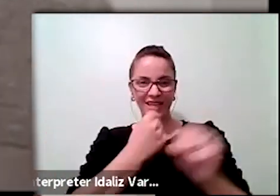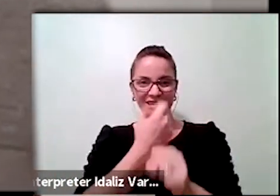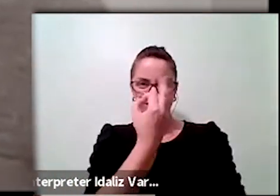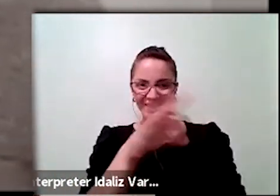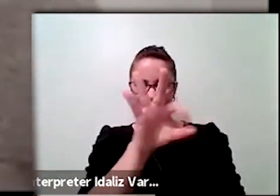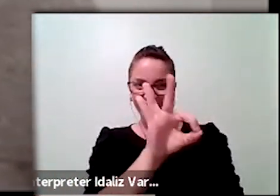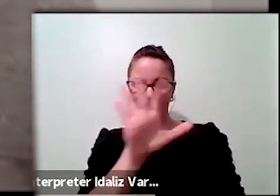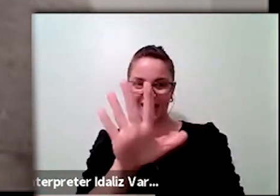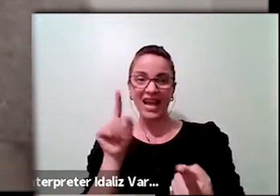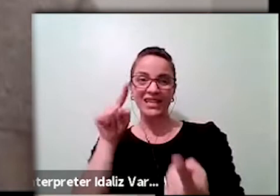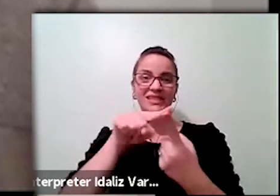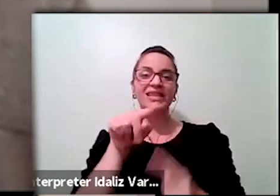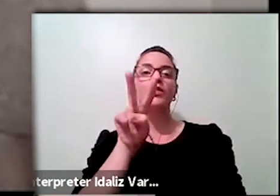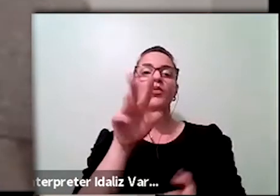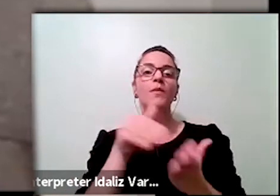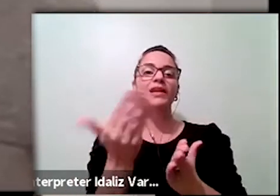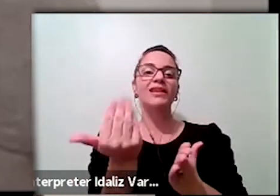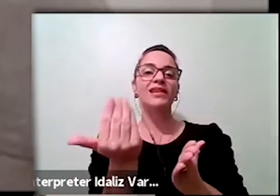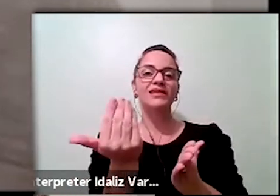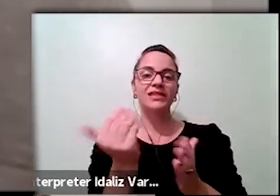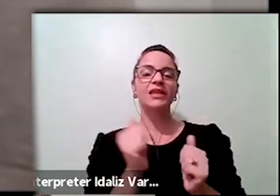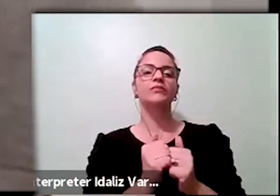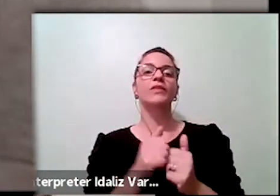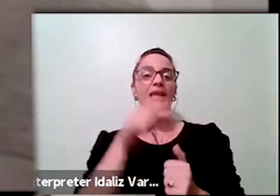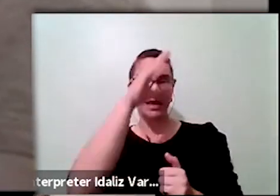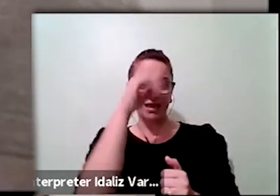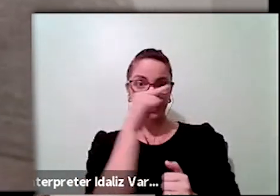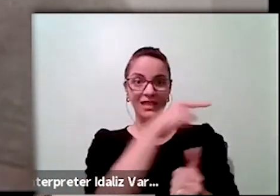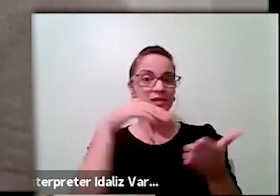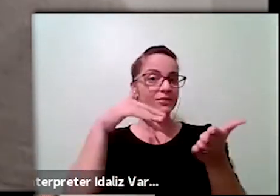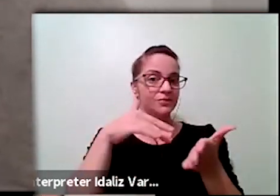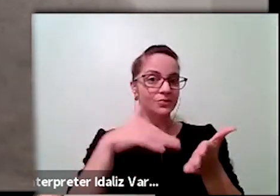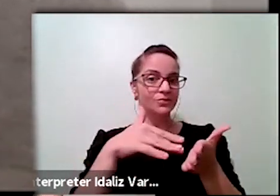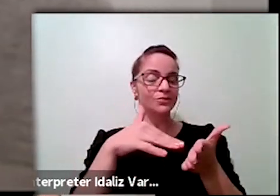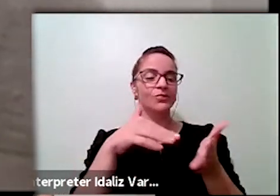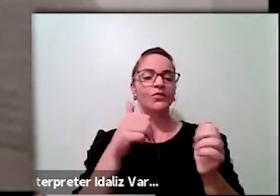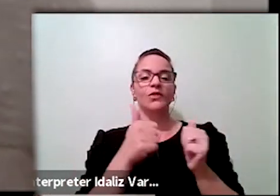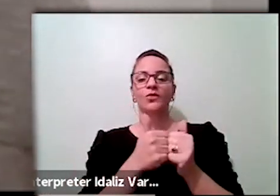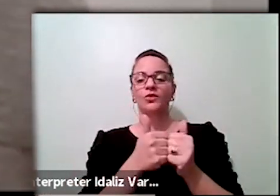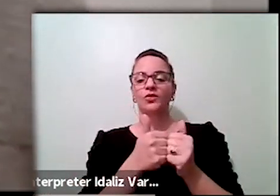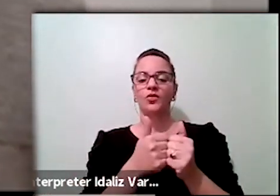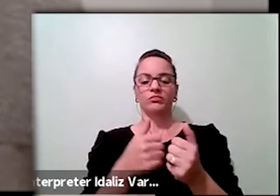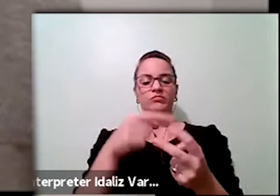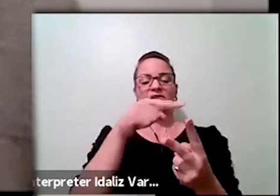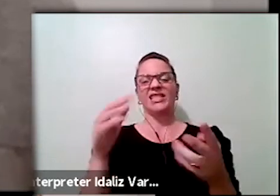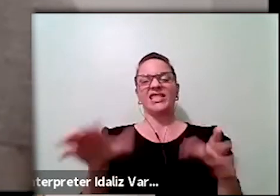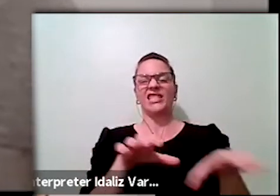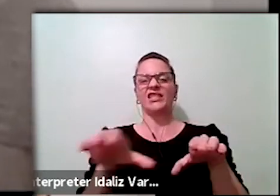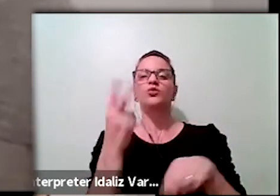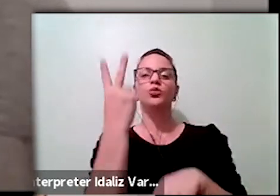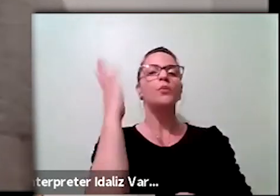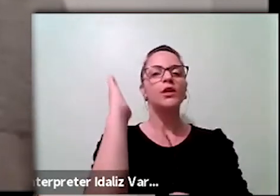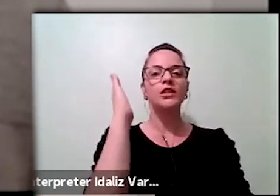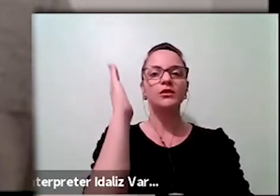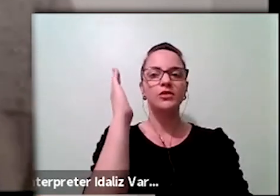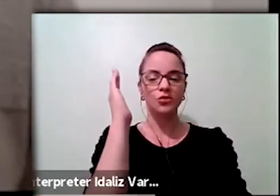hasta 2015. Parte de esos estudios resultaron en dos exhibiciones que están ahora